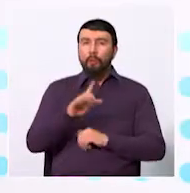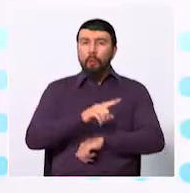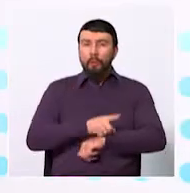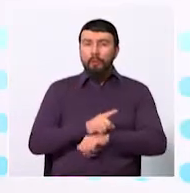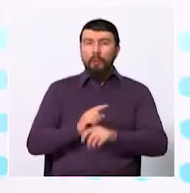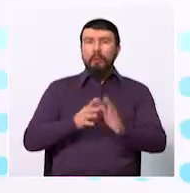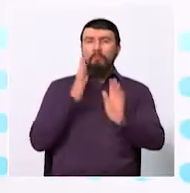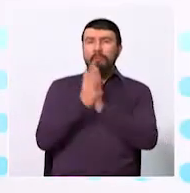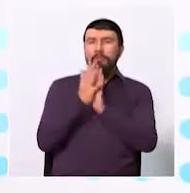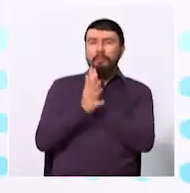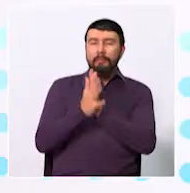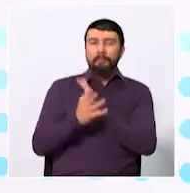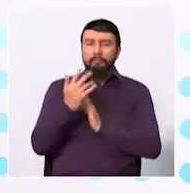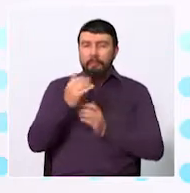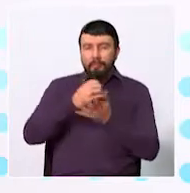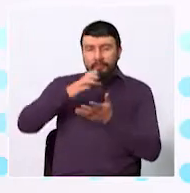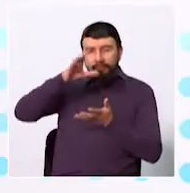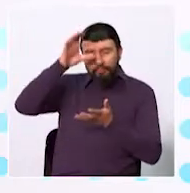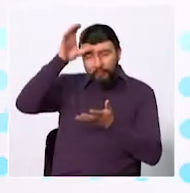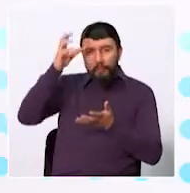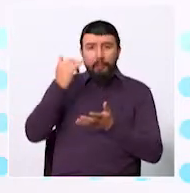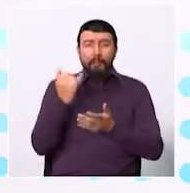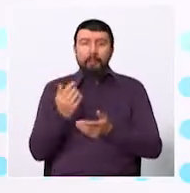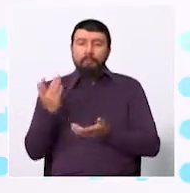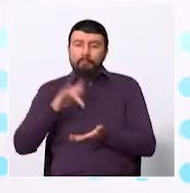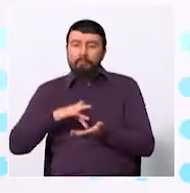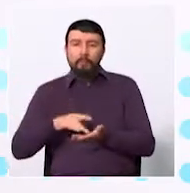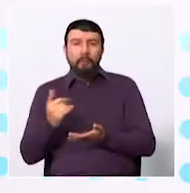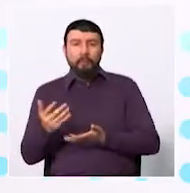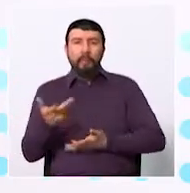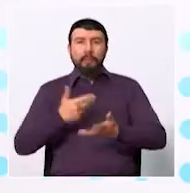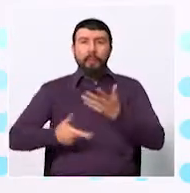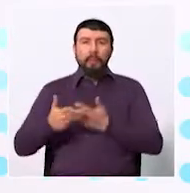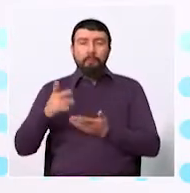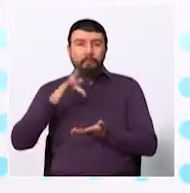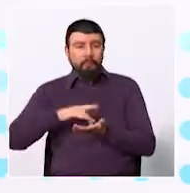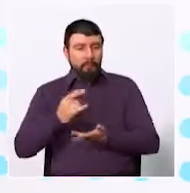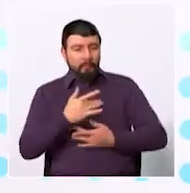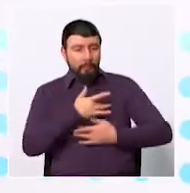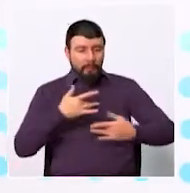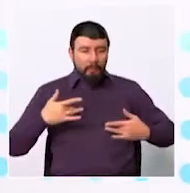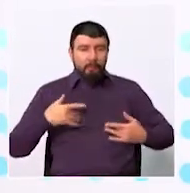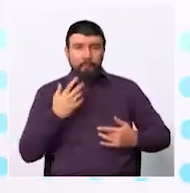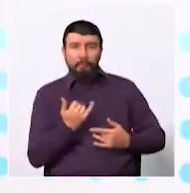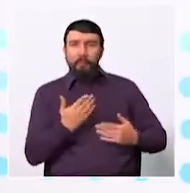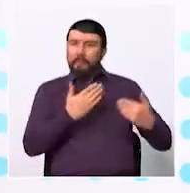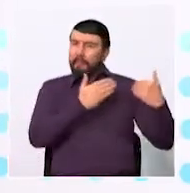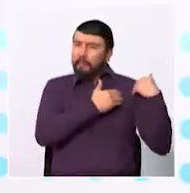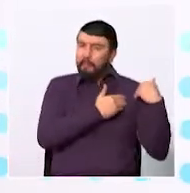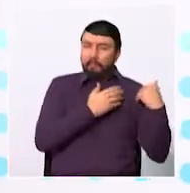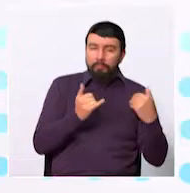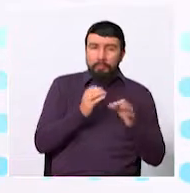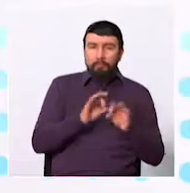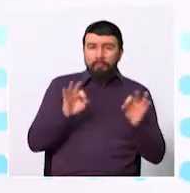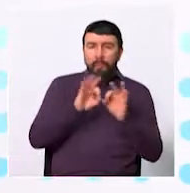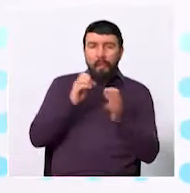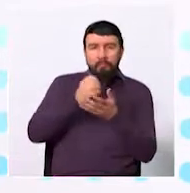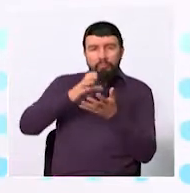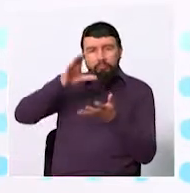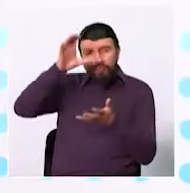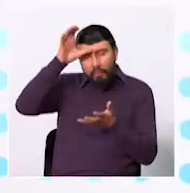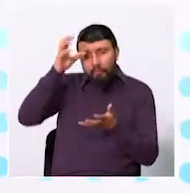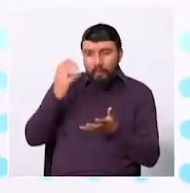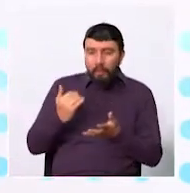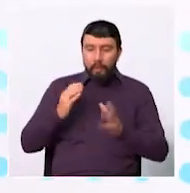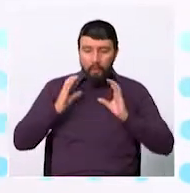por el conocimiento de nosotros mismos por la salud por la responsabilidad del conocimiento de